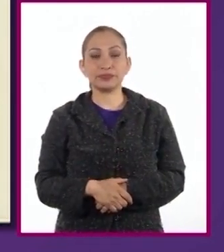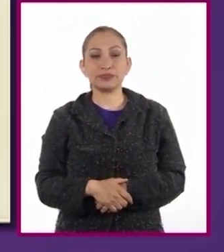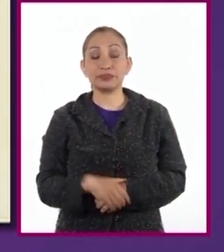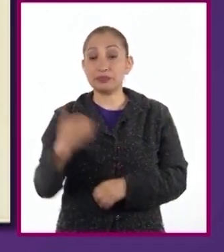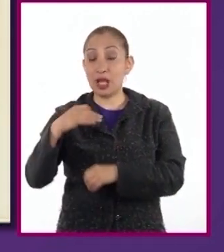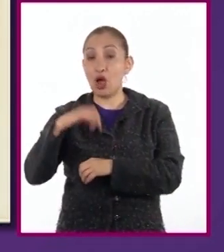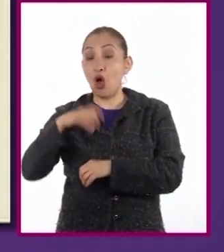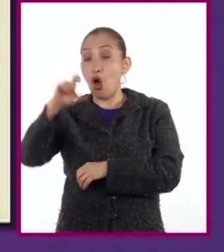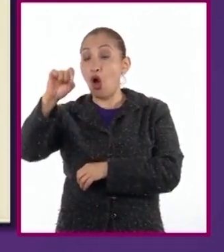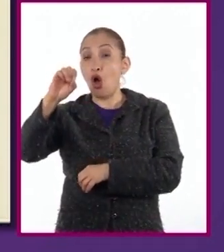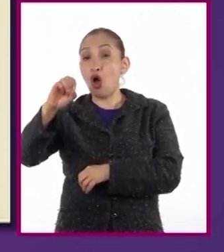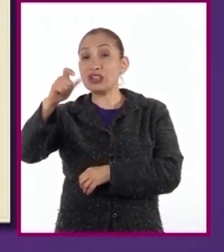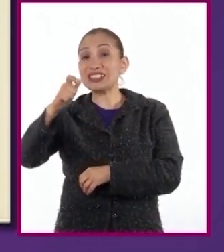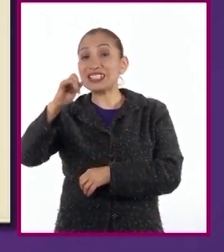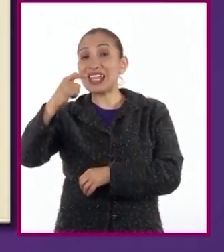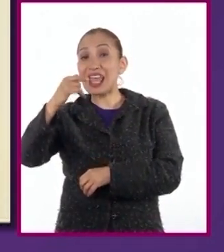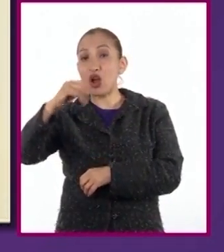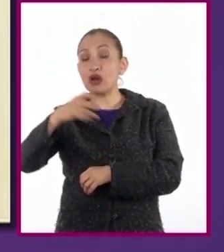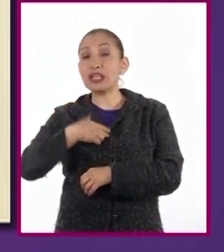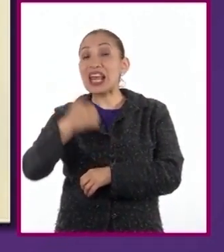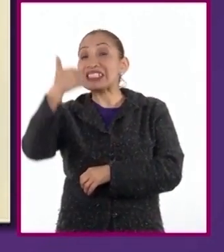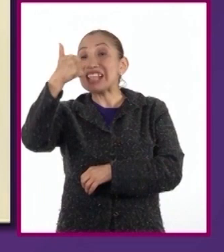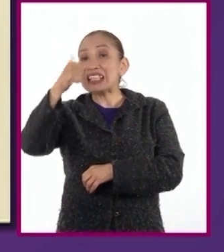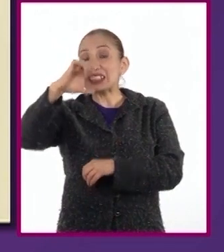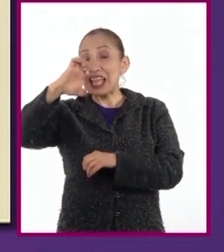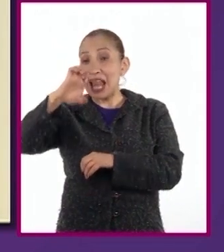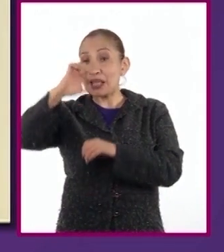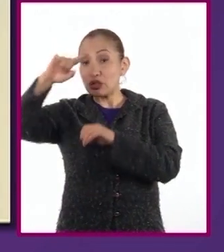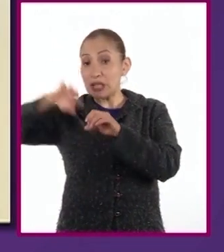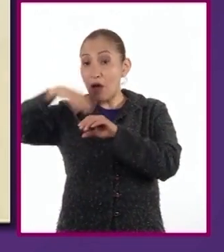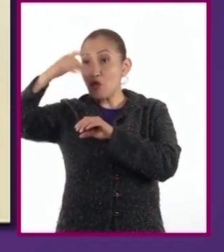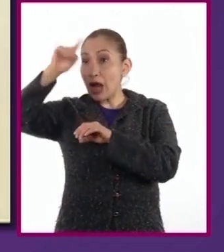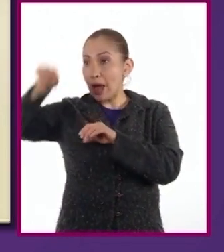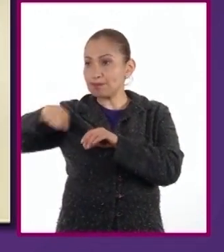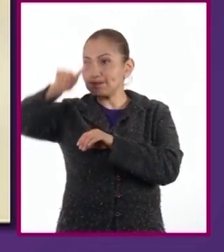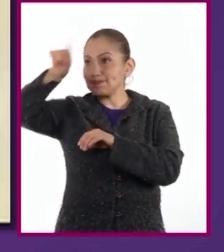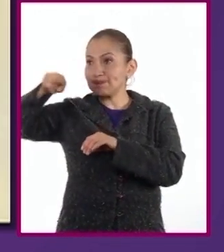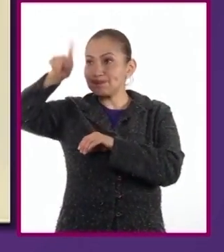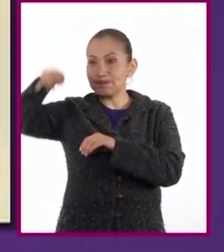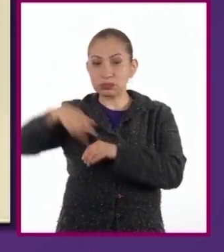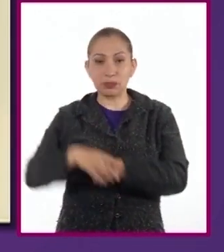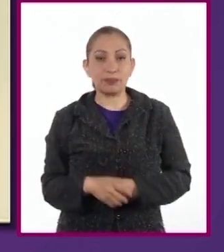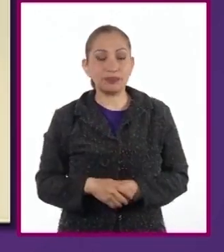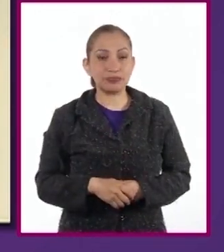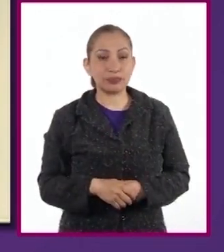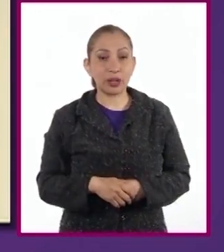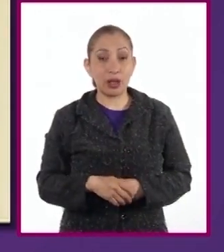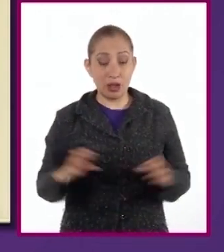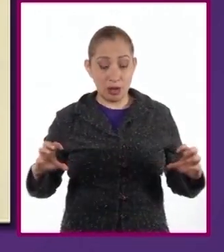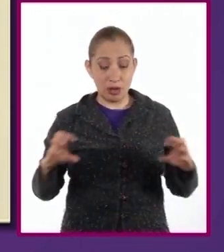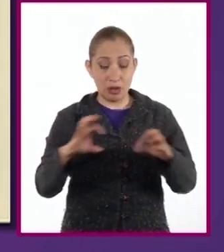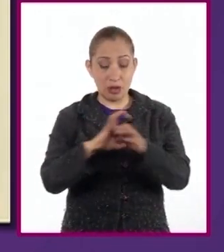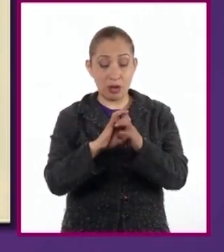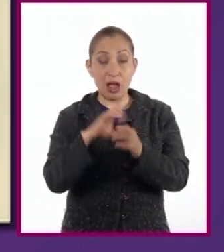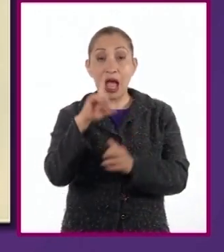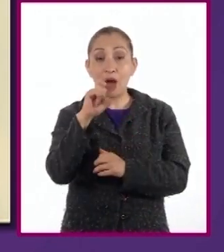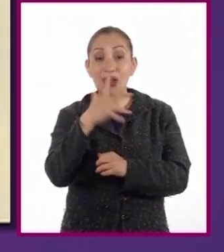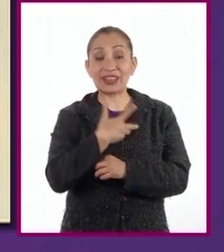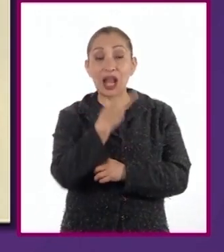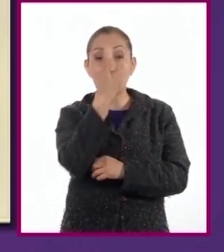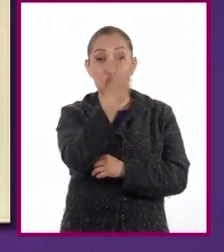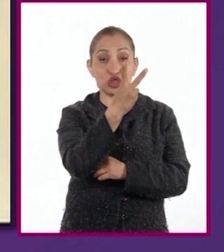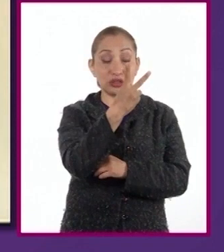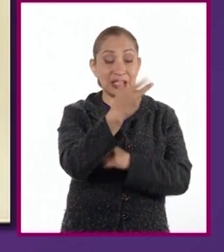en tanto que el átomo de oxígeno tiene 6 electrones externos. La molécula de agua está formada por